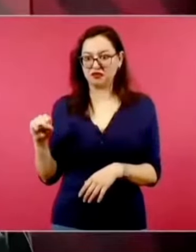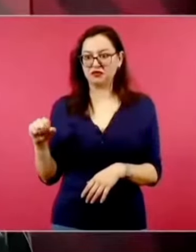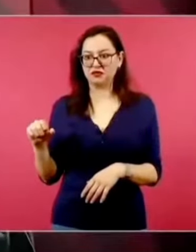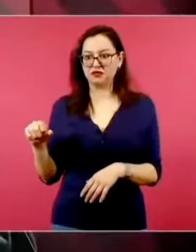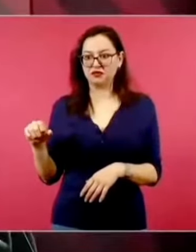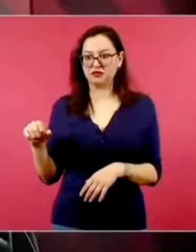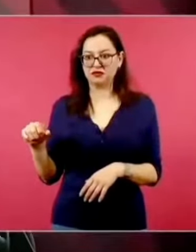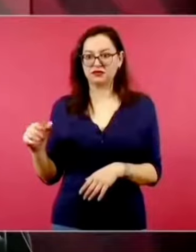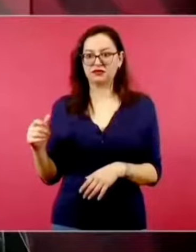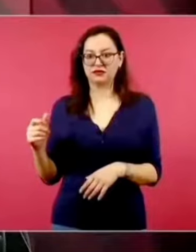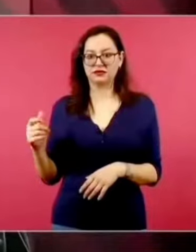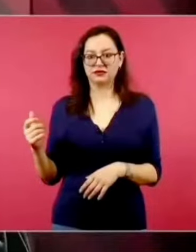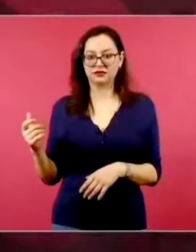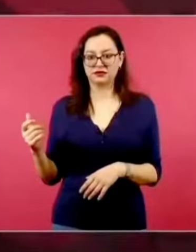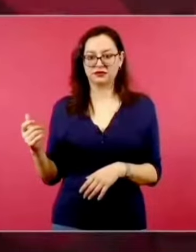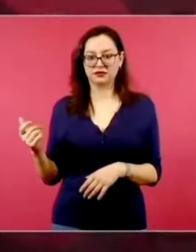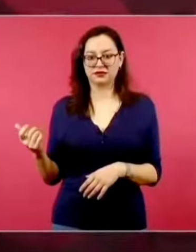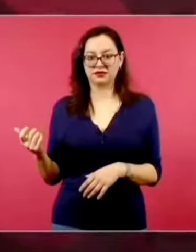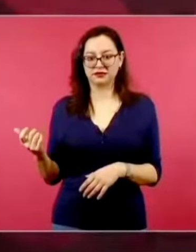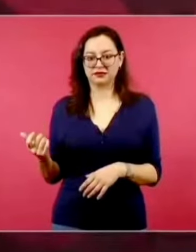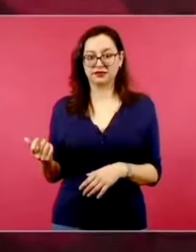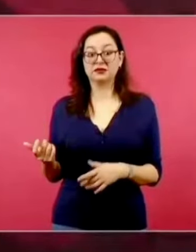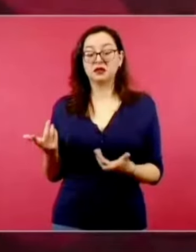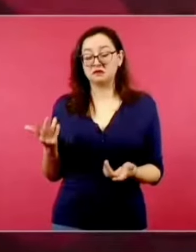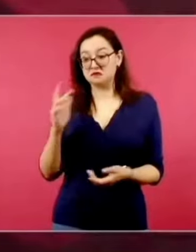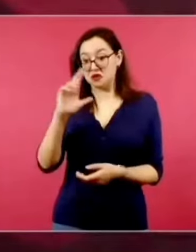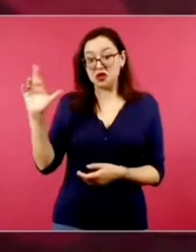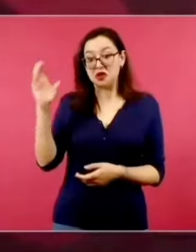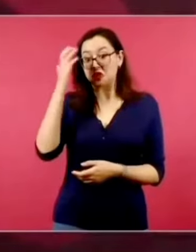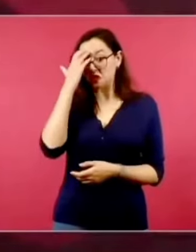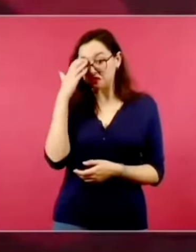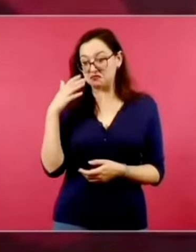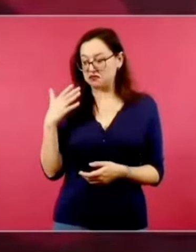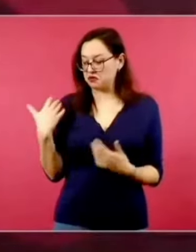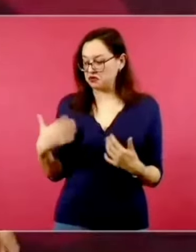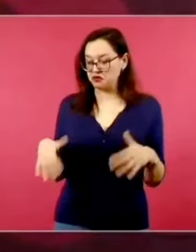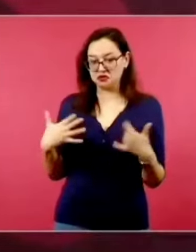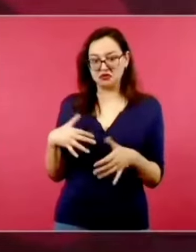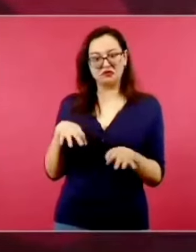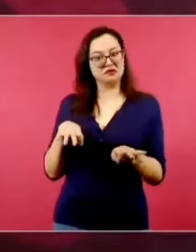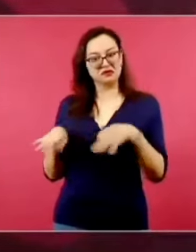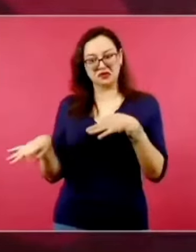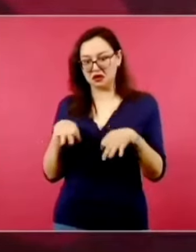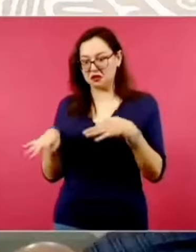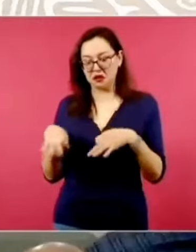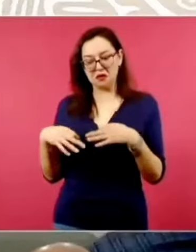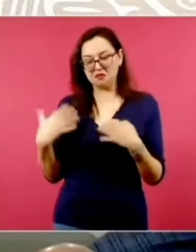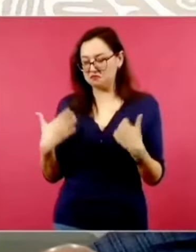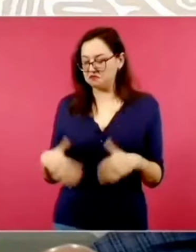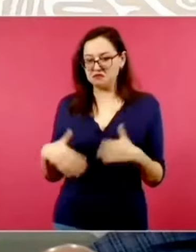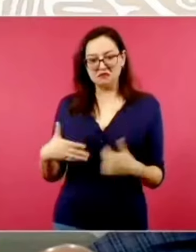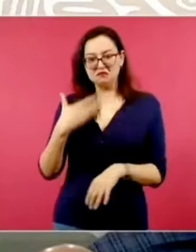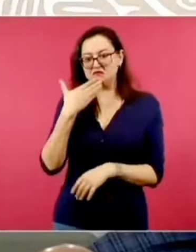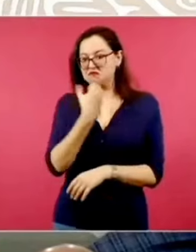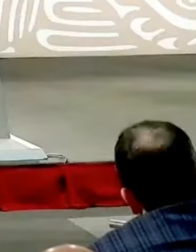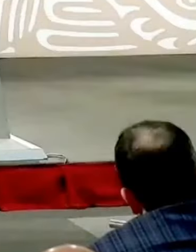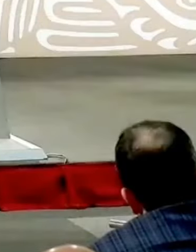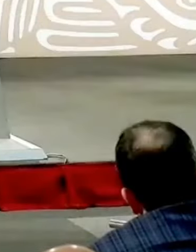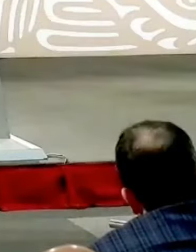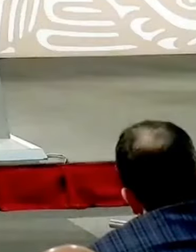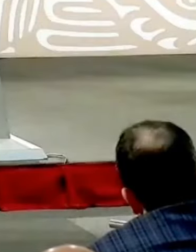reconocimiento no voy a dejar de reconocer lo que hacen estuvieron